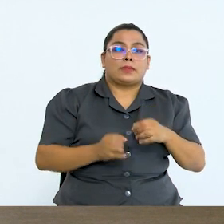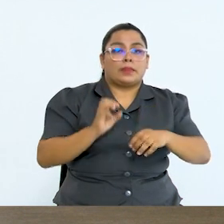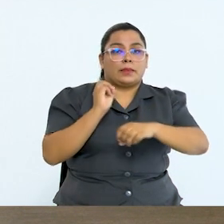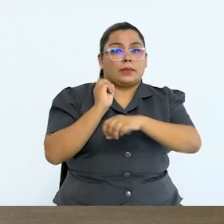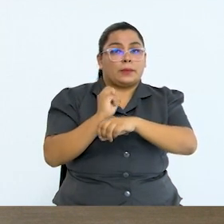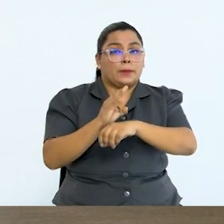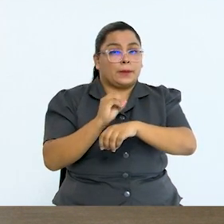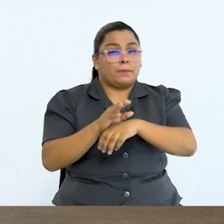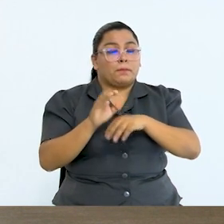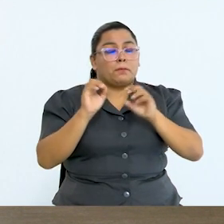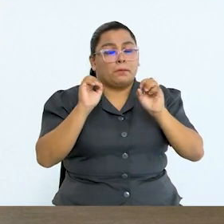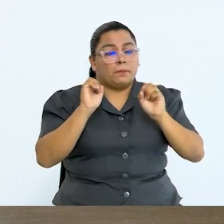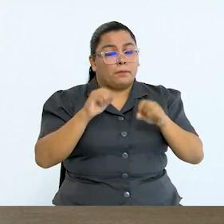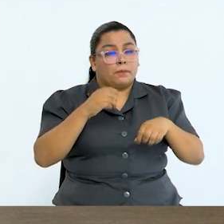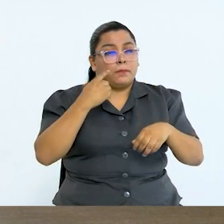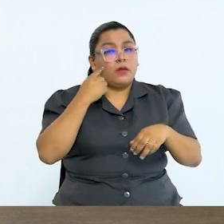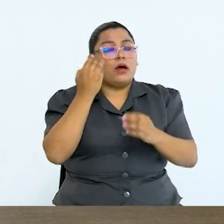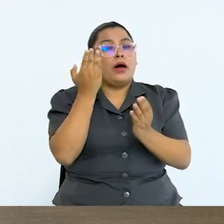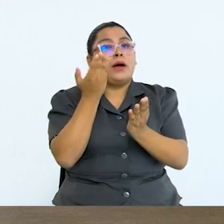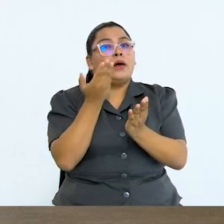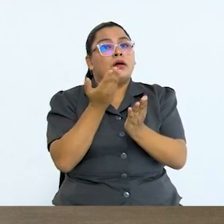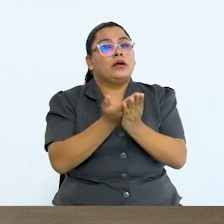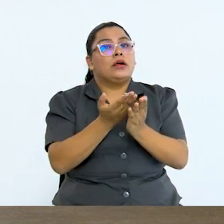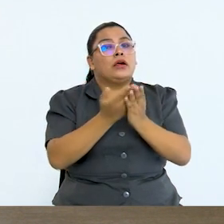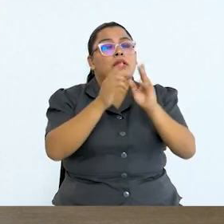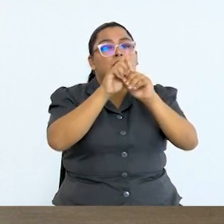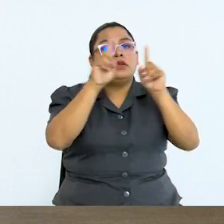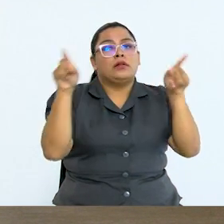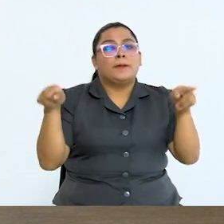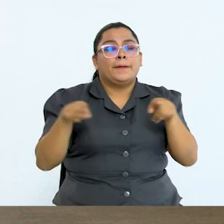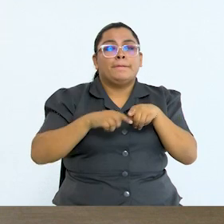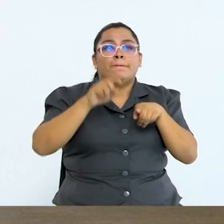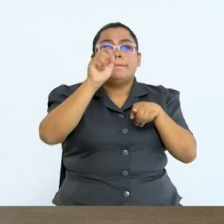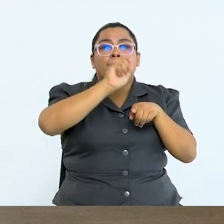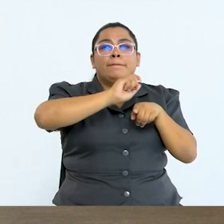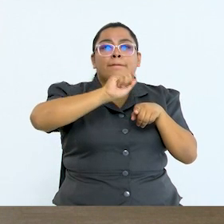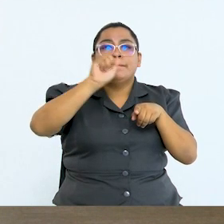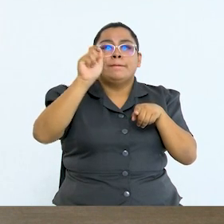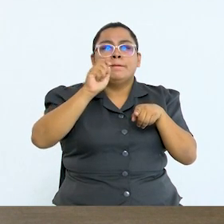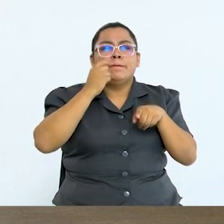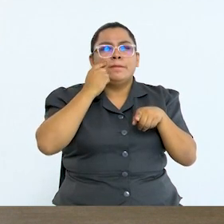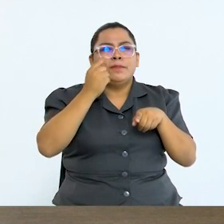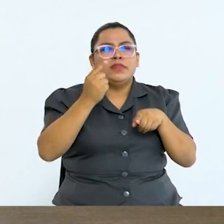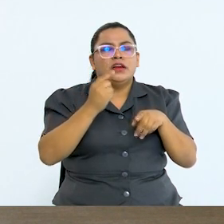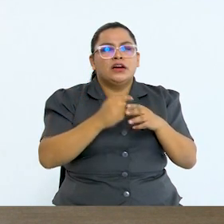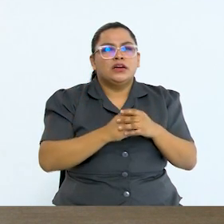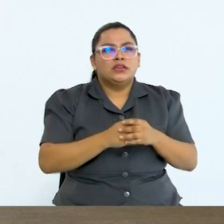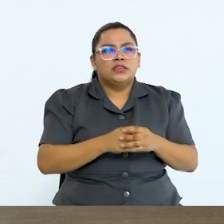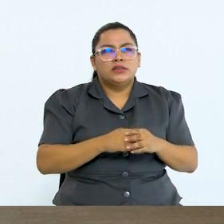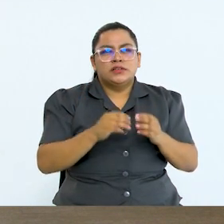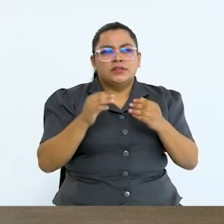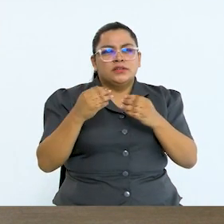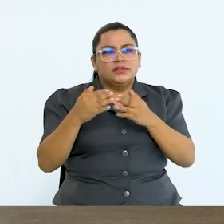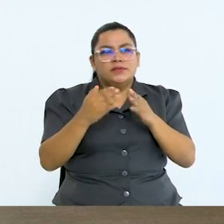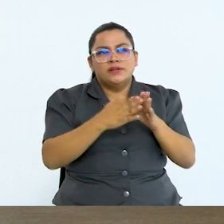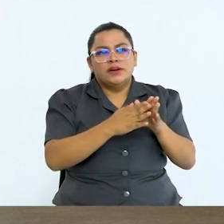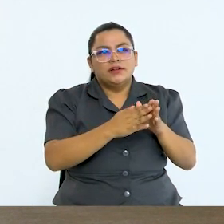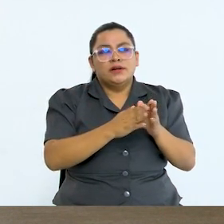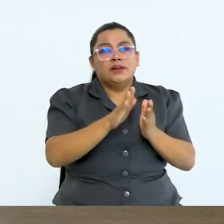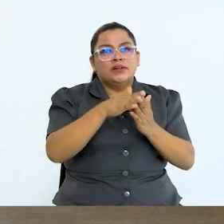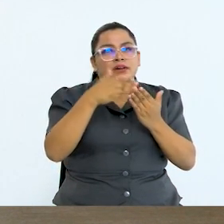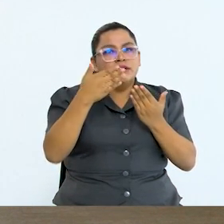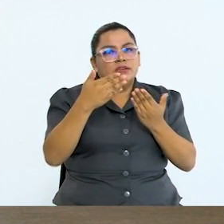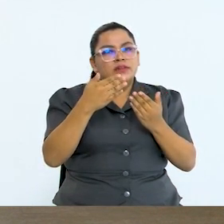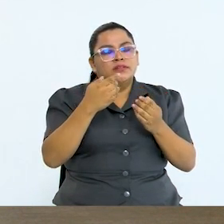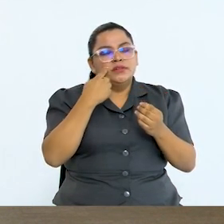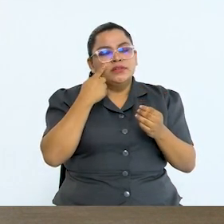encontrar una propuesta del plan pizarra. Puedes contrastar cada una de las partes del plan pizarra con las secciones